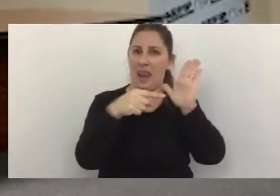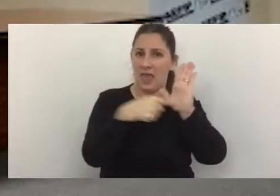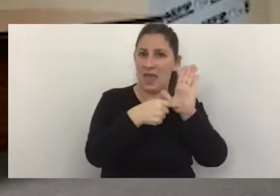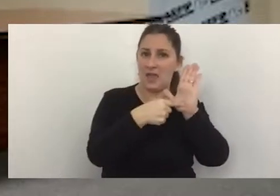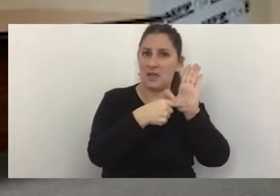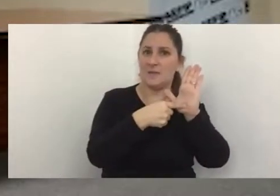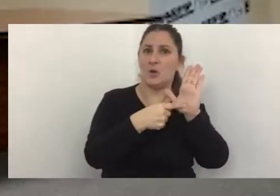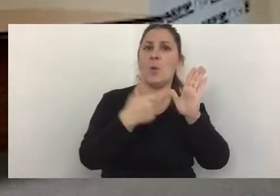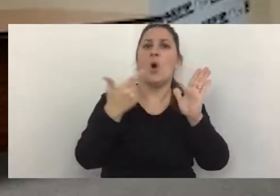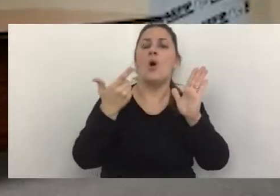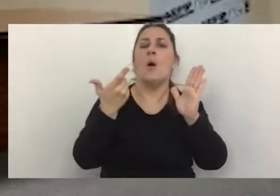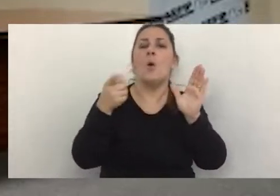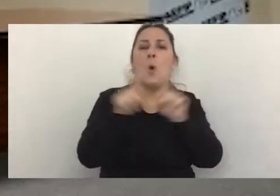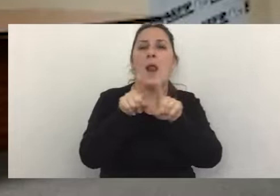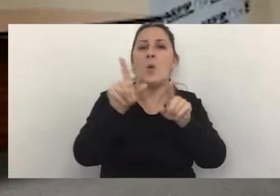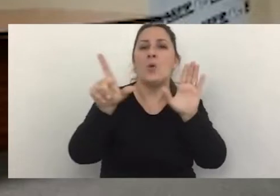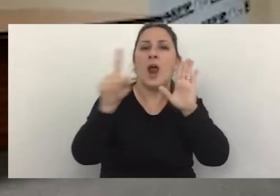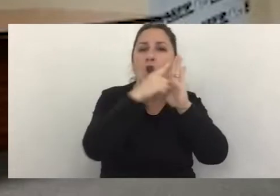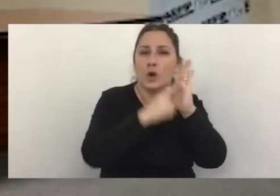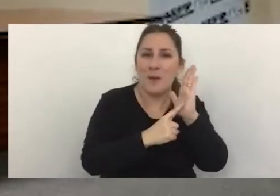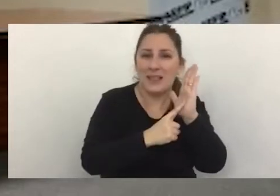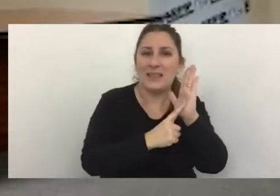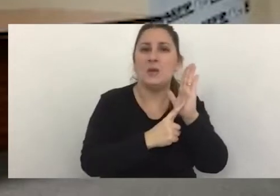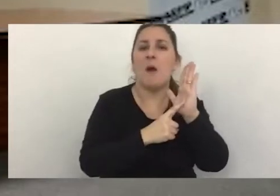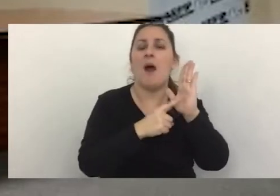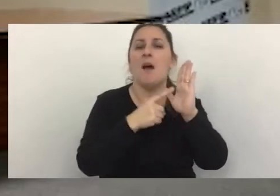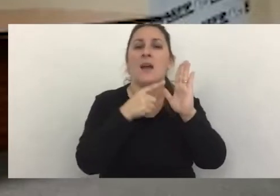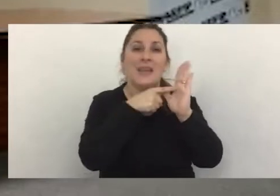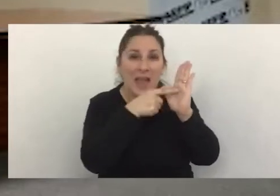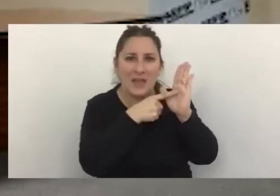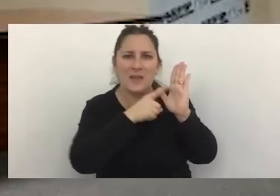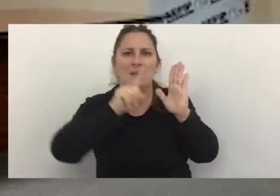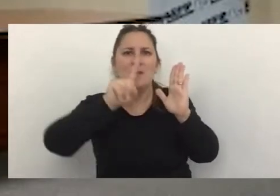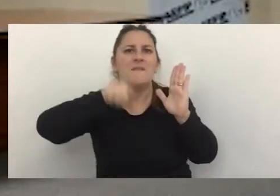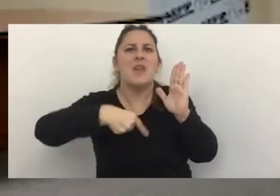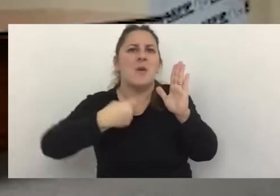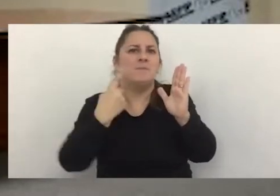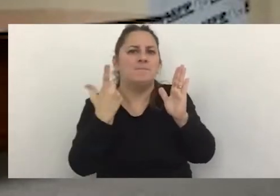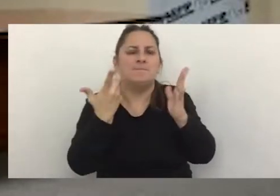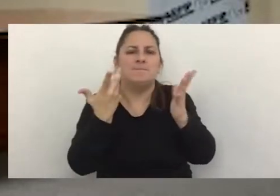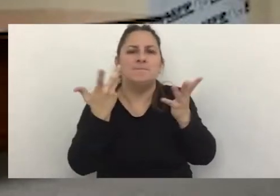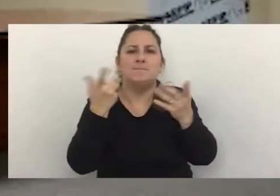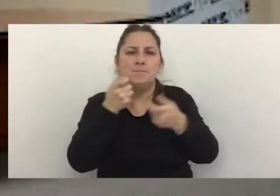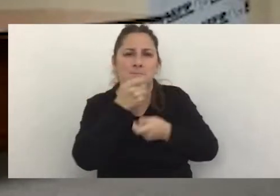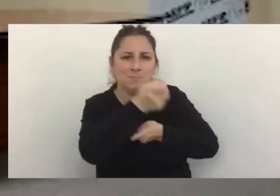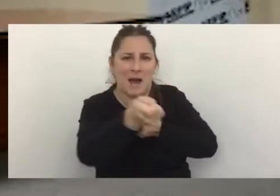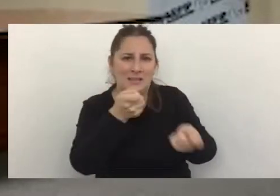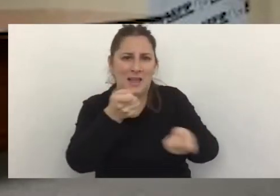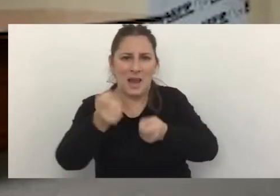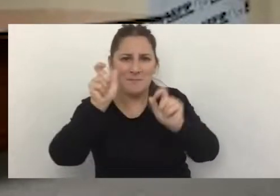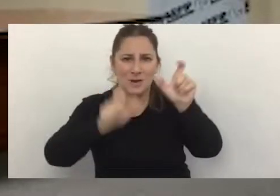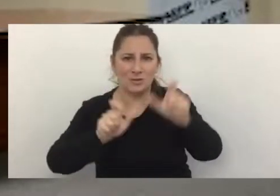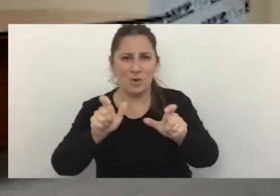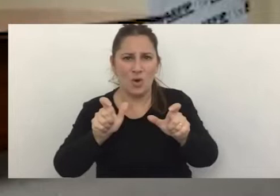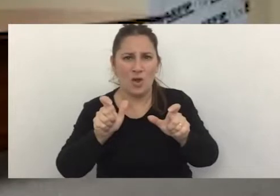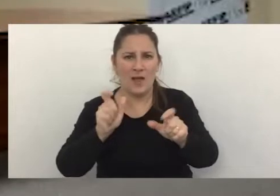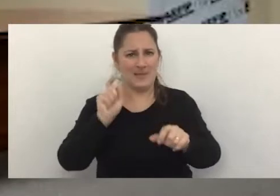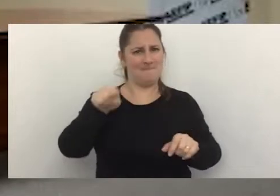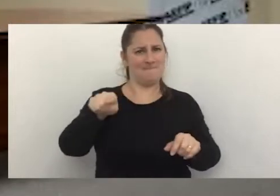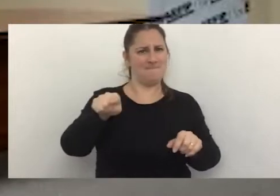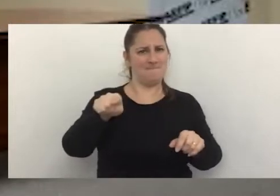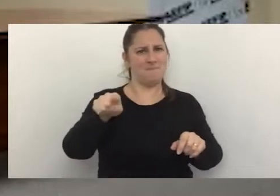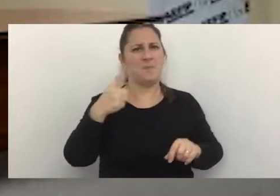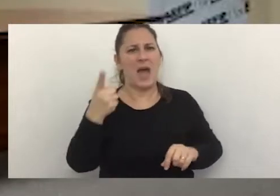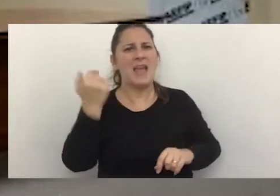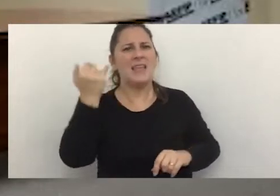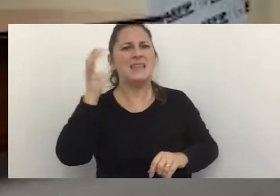la aplicación de una normativa que tenga como consecuencia aniquilar personas. Ahí es donde aparecen algunos valores